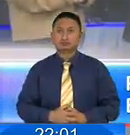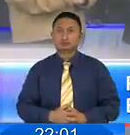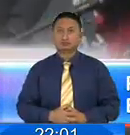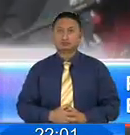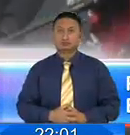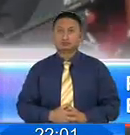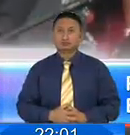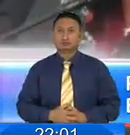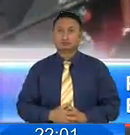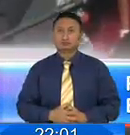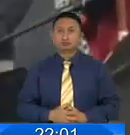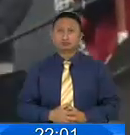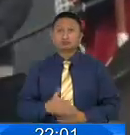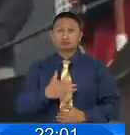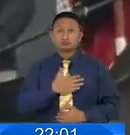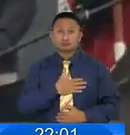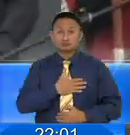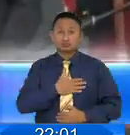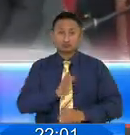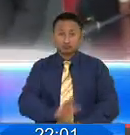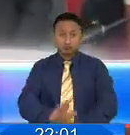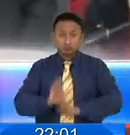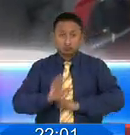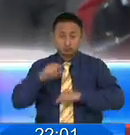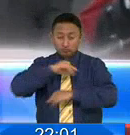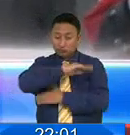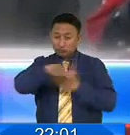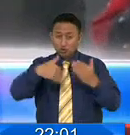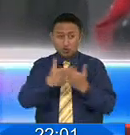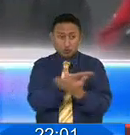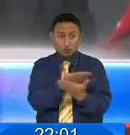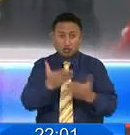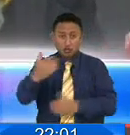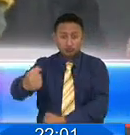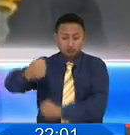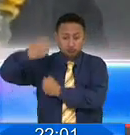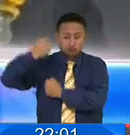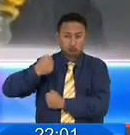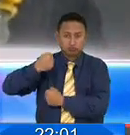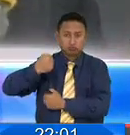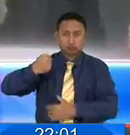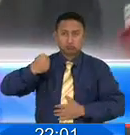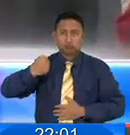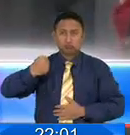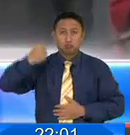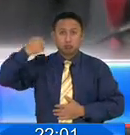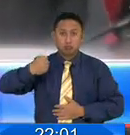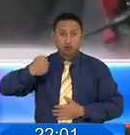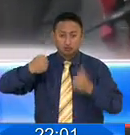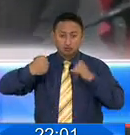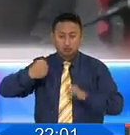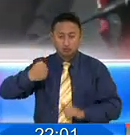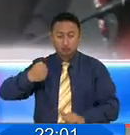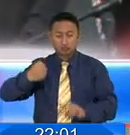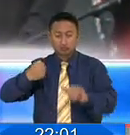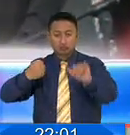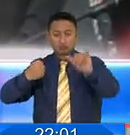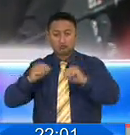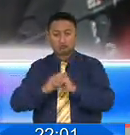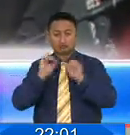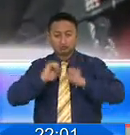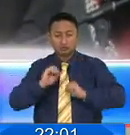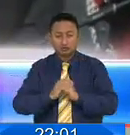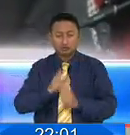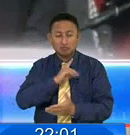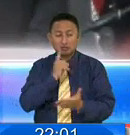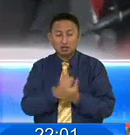Lo recibo comprometido con todos ustedes para llevar a cabo y hacer